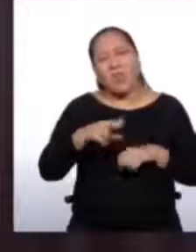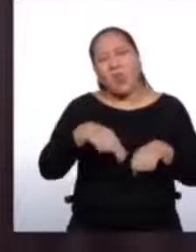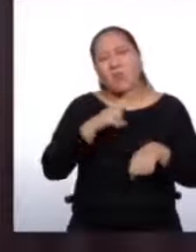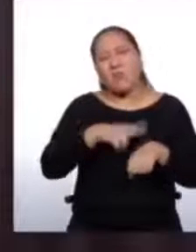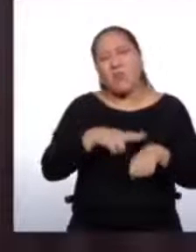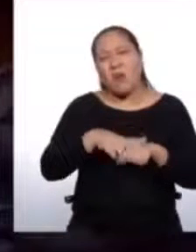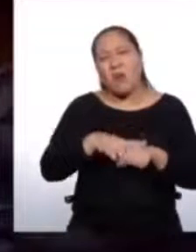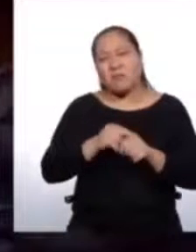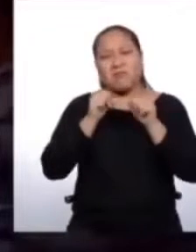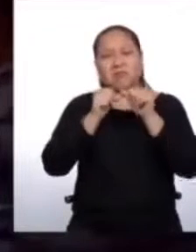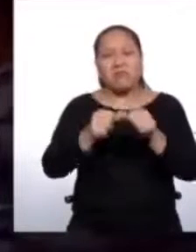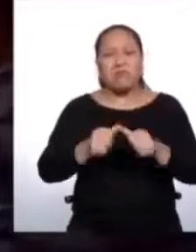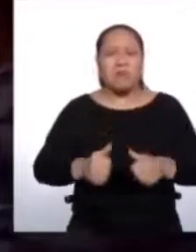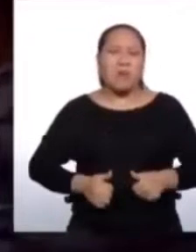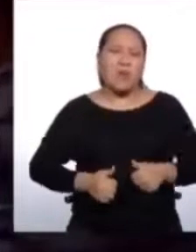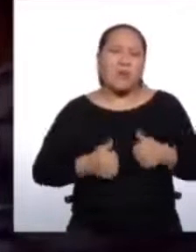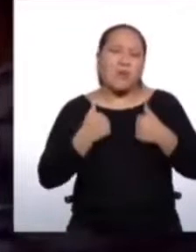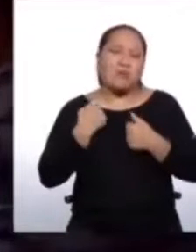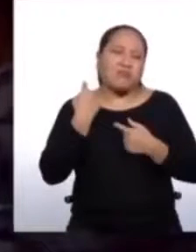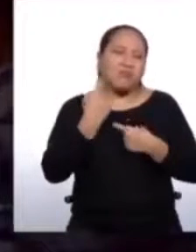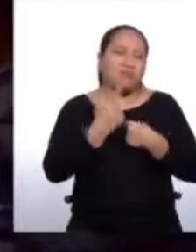con mesura, vivido sin contrastes.